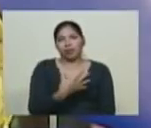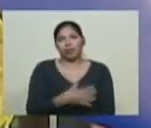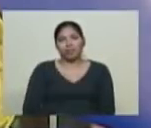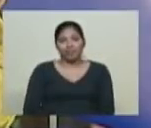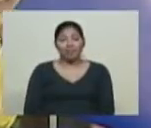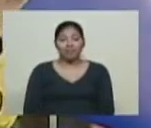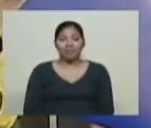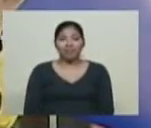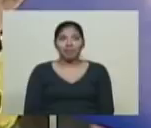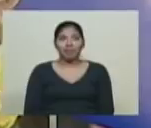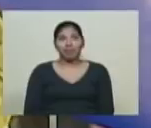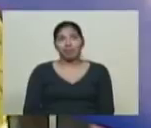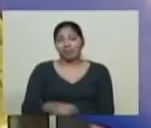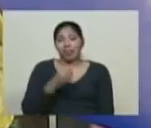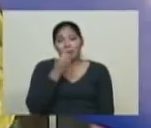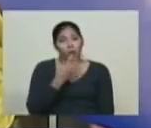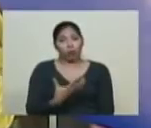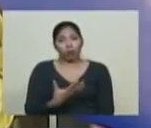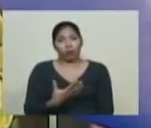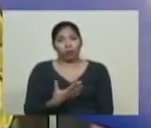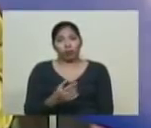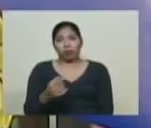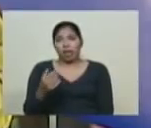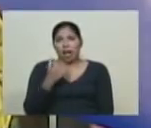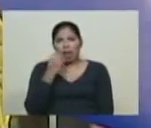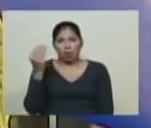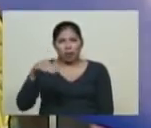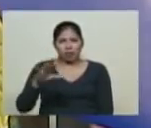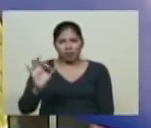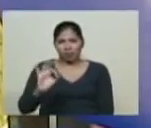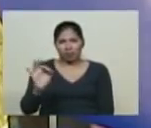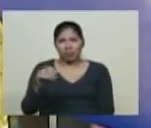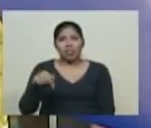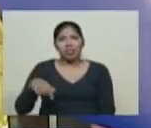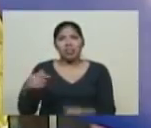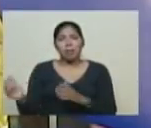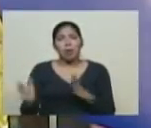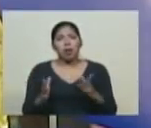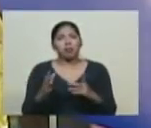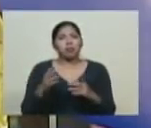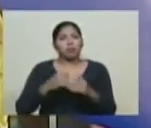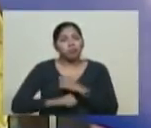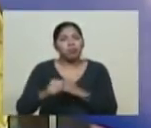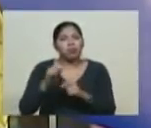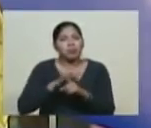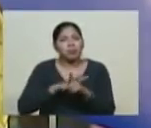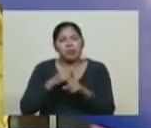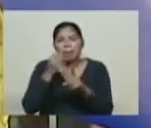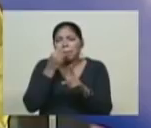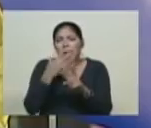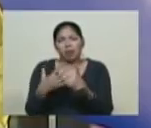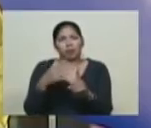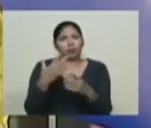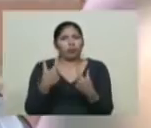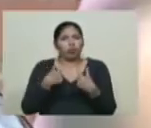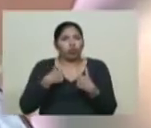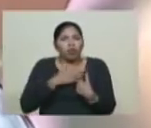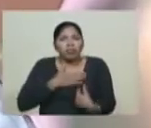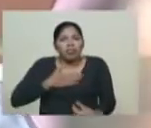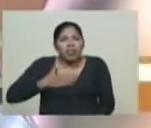más hermoso que hay en esta vida. No hay más nada. El parto humanizado es uno de los planes más hermosos que yo quiero